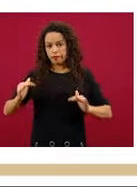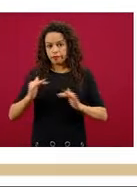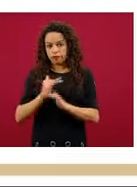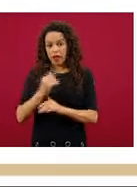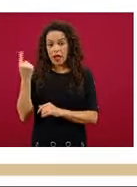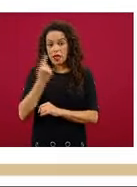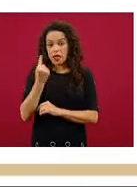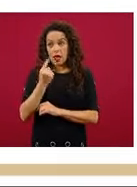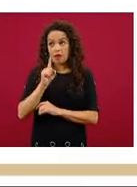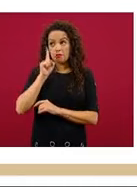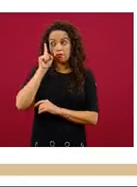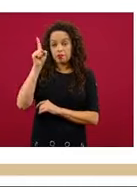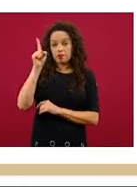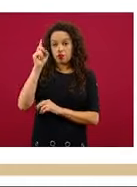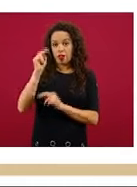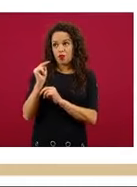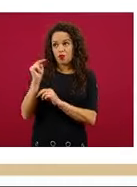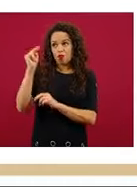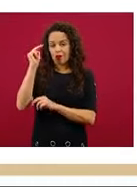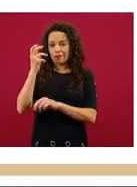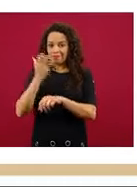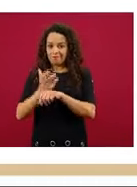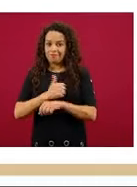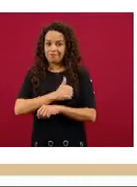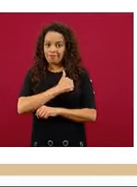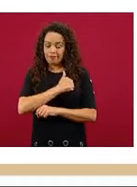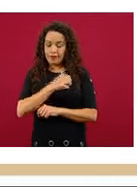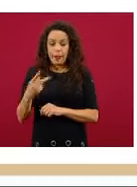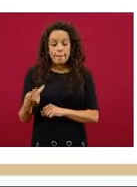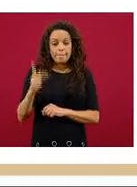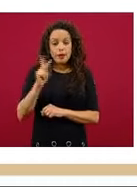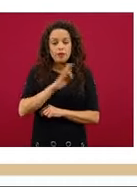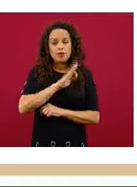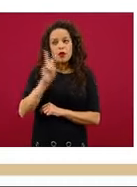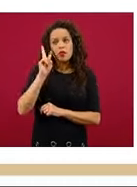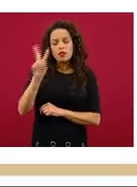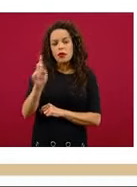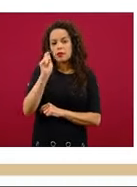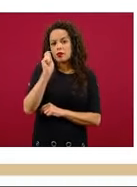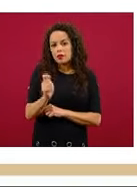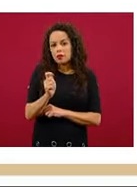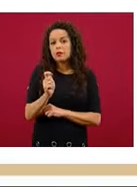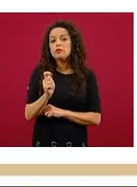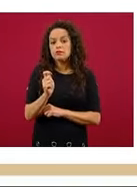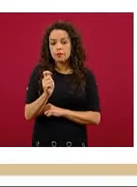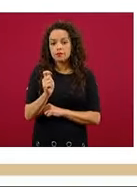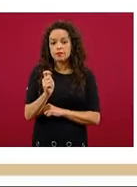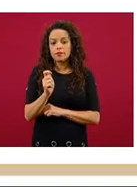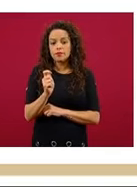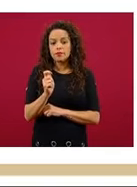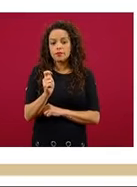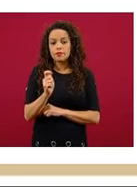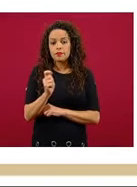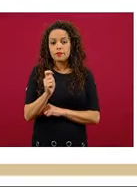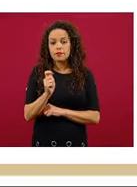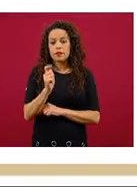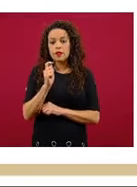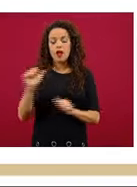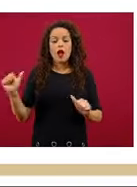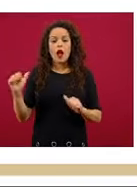vecinos del norte. ¿Sí? Sin embargo, también se observa una tendencia a la alza en nuestra